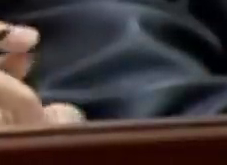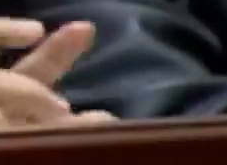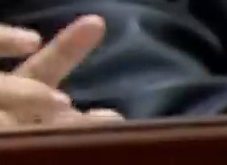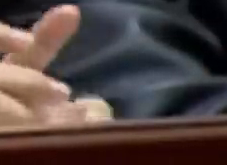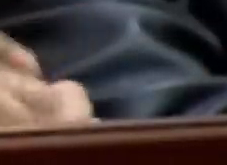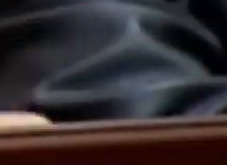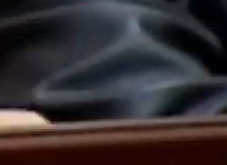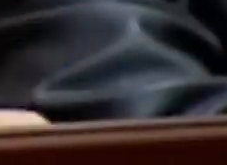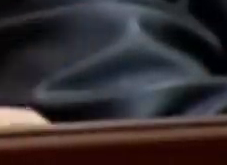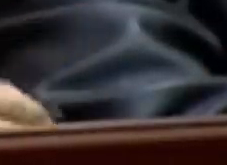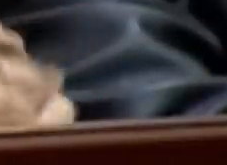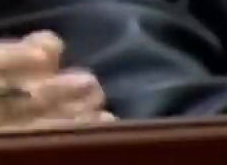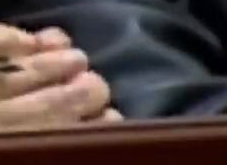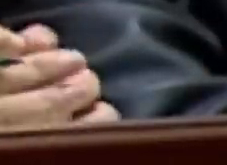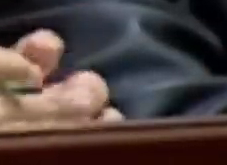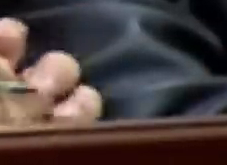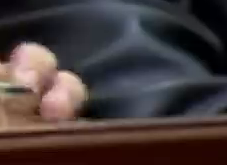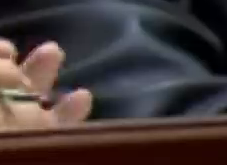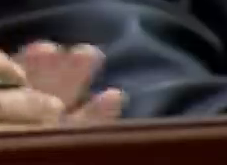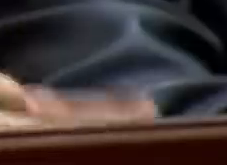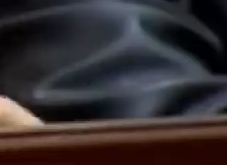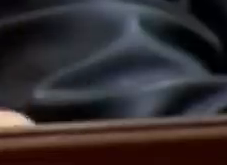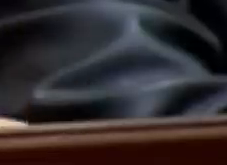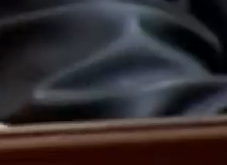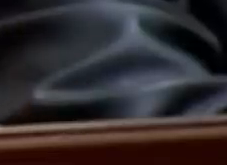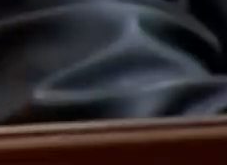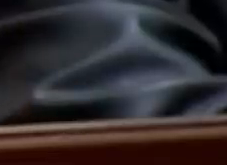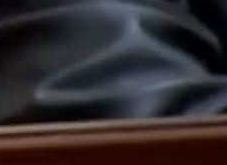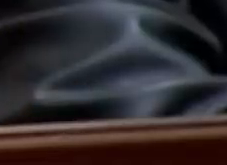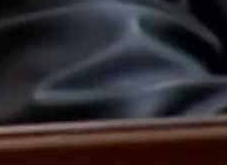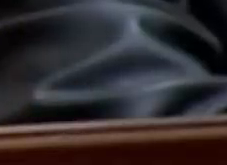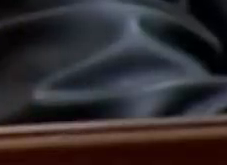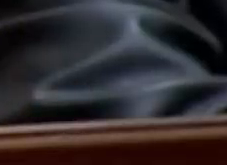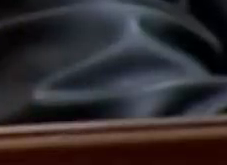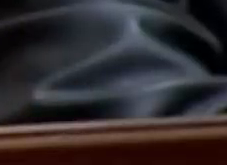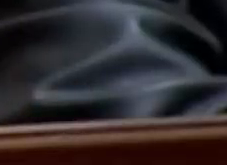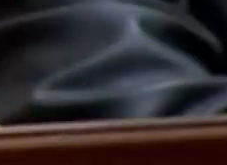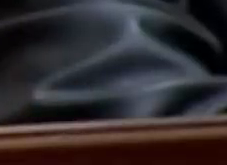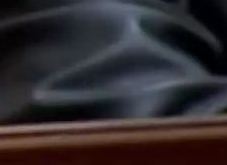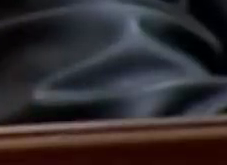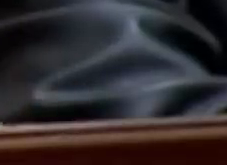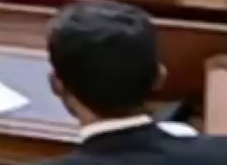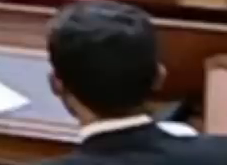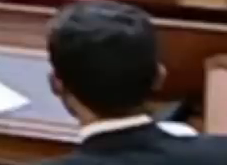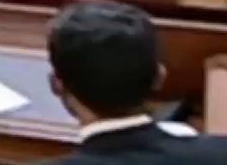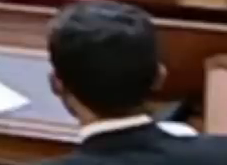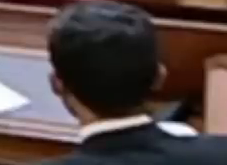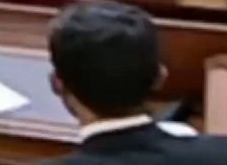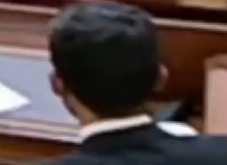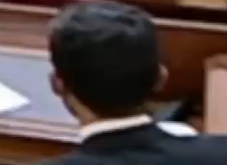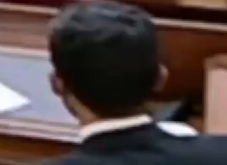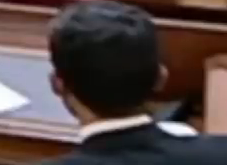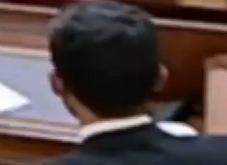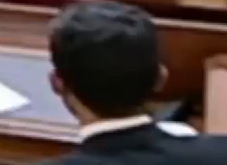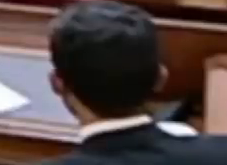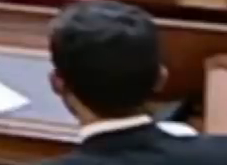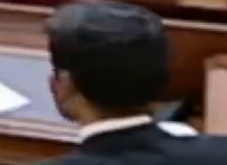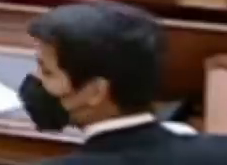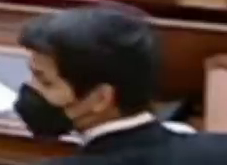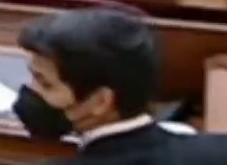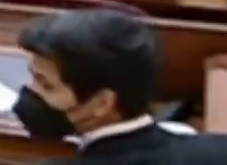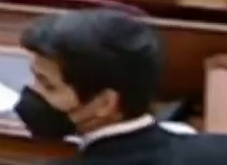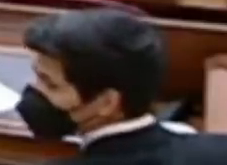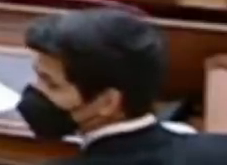una reunión y esta reunión o esta comisión que estamos haciendo ahora no sería legal. Muchas gracias.